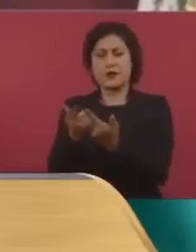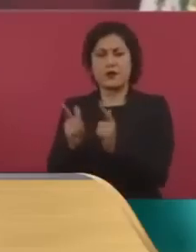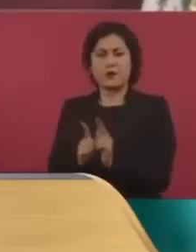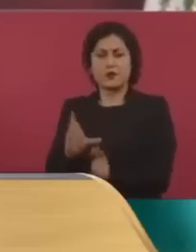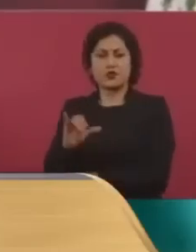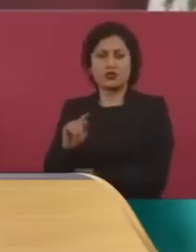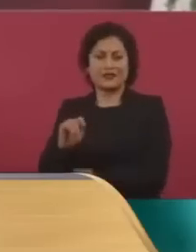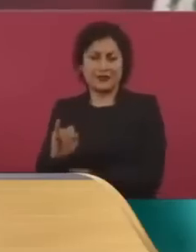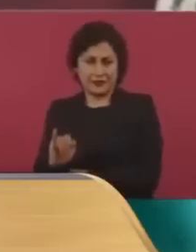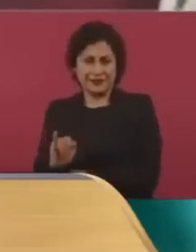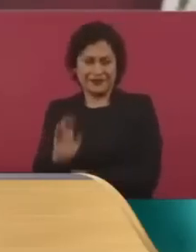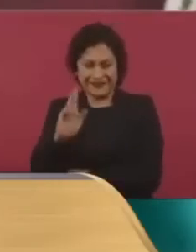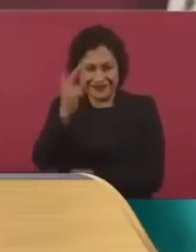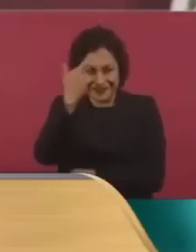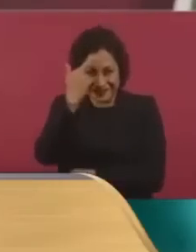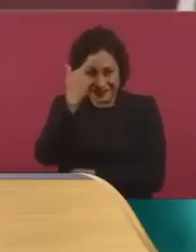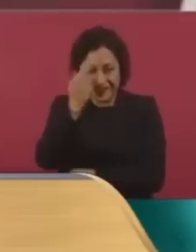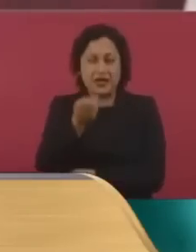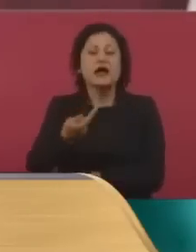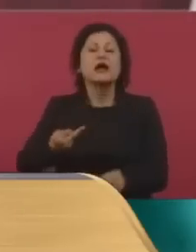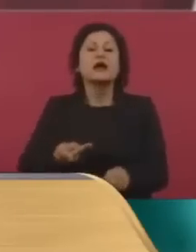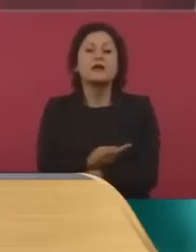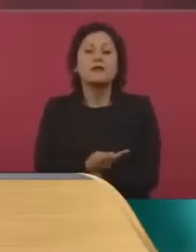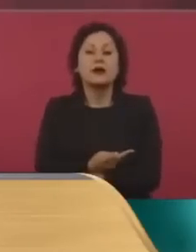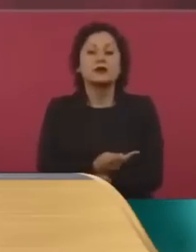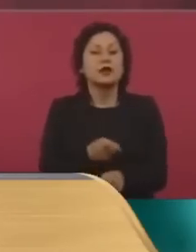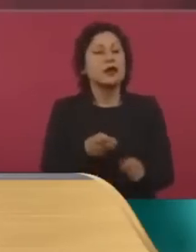simularon una venta en bolsa